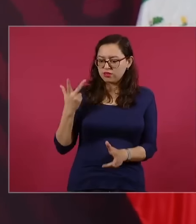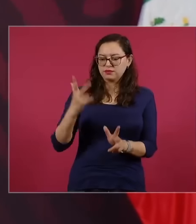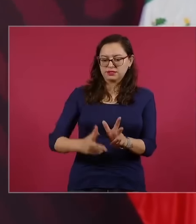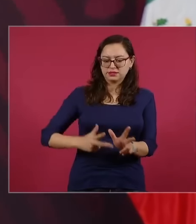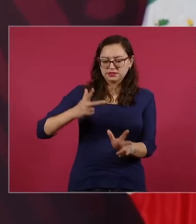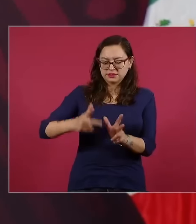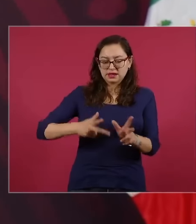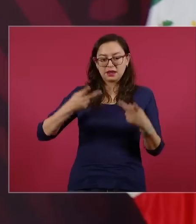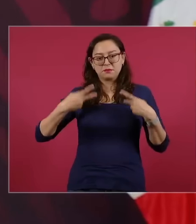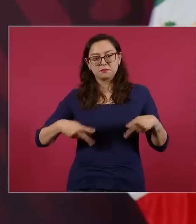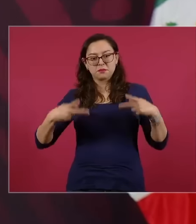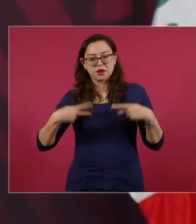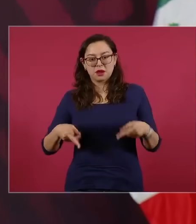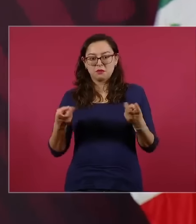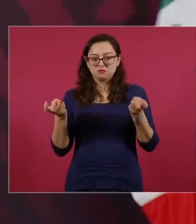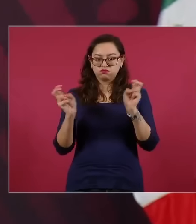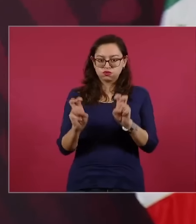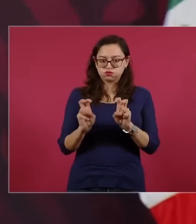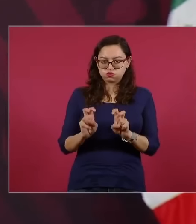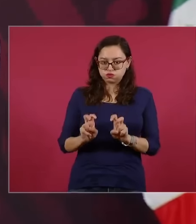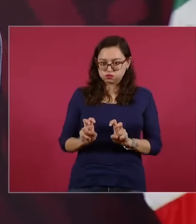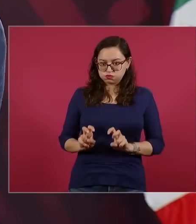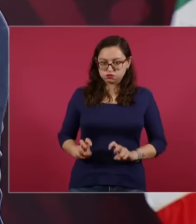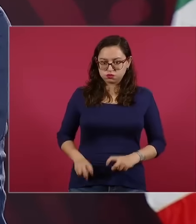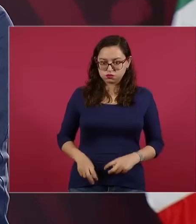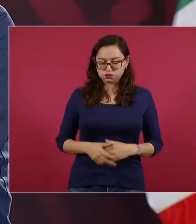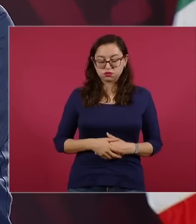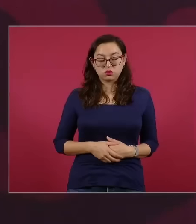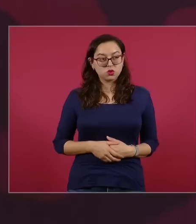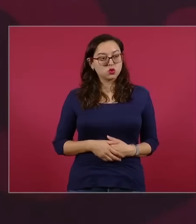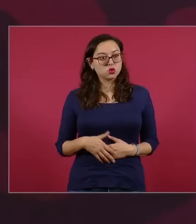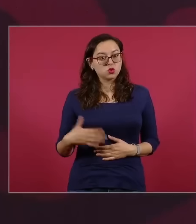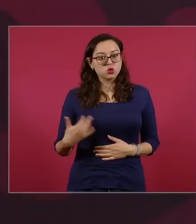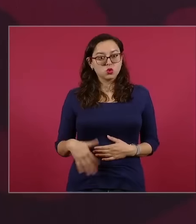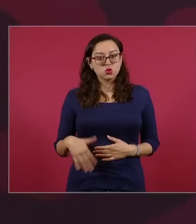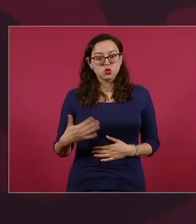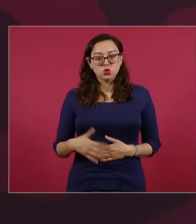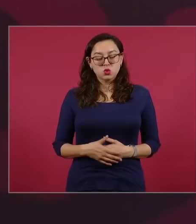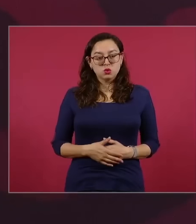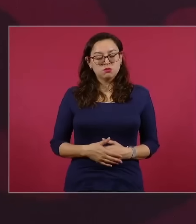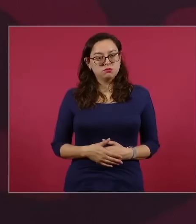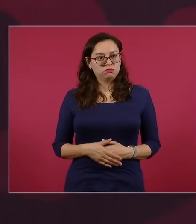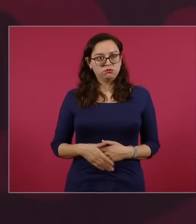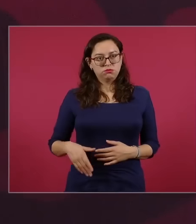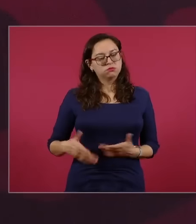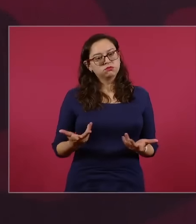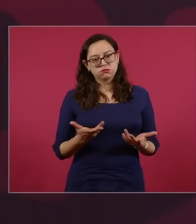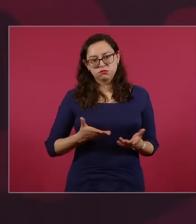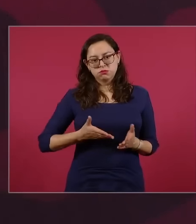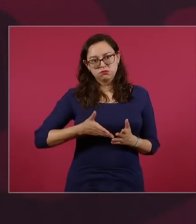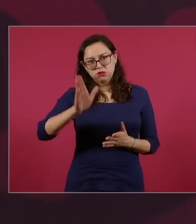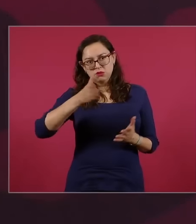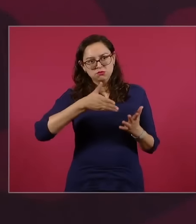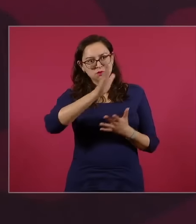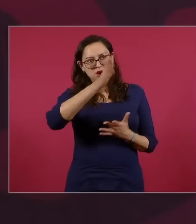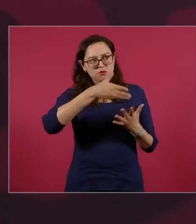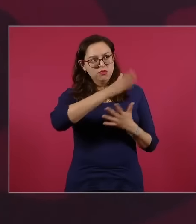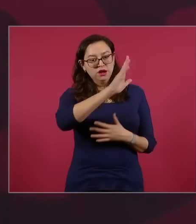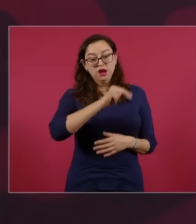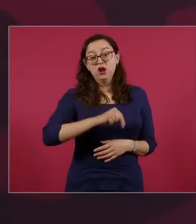de pasajeros como los que van ahora a ver hacia el norte, en todo el